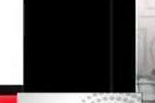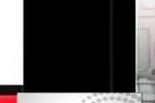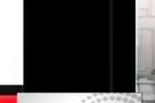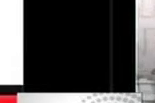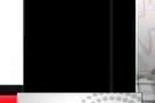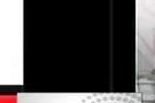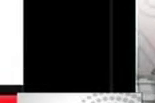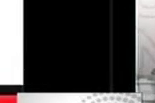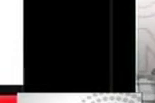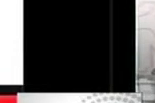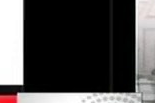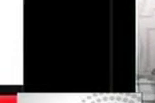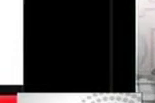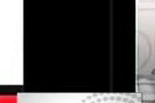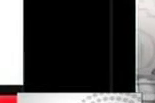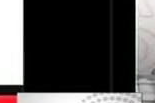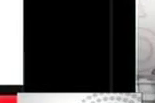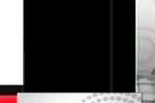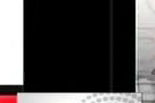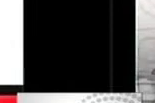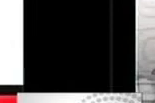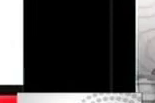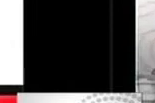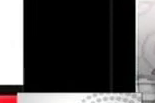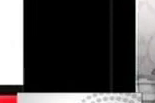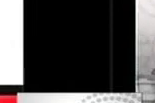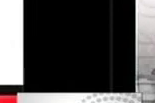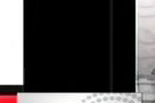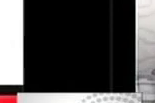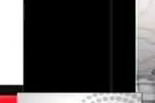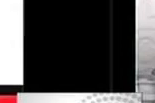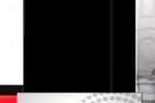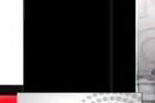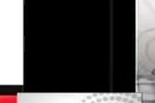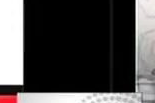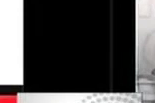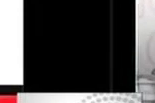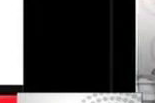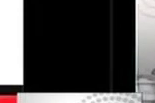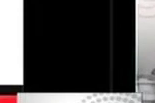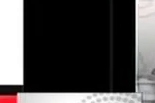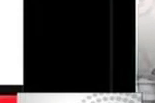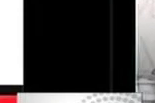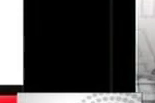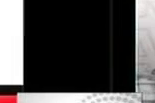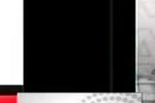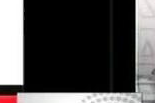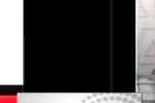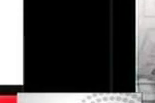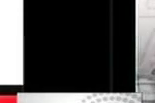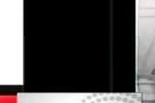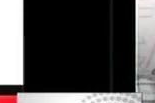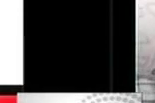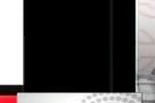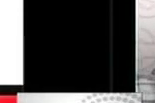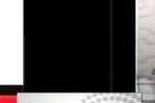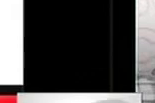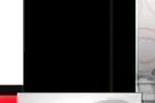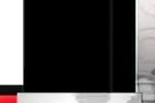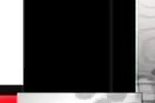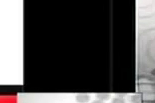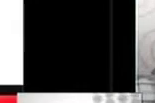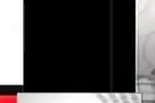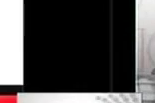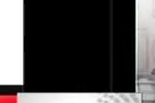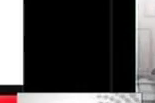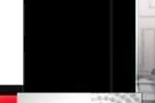La Ley del Sistema Privado de Pensiones establece que gente como yo, ¿no es cierto?, pero como muchos, digamos, ¿no es cierto?, pero puedo